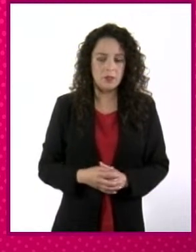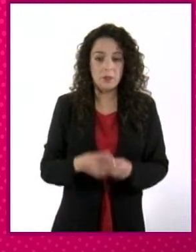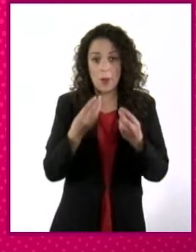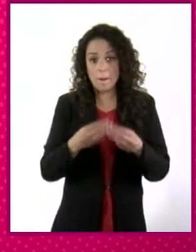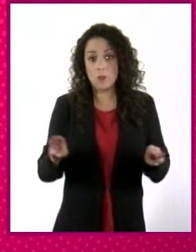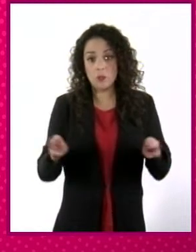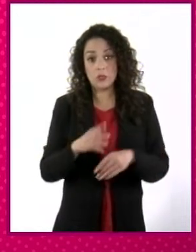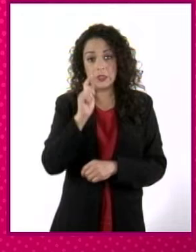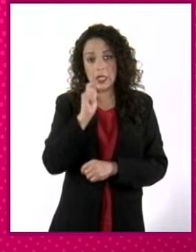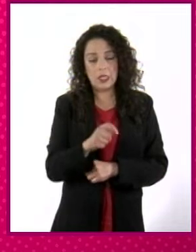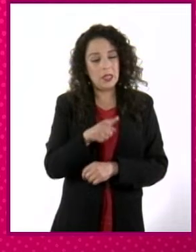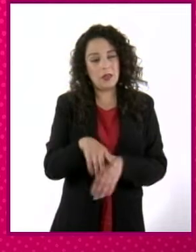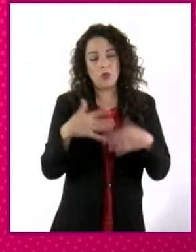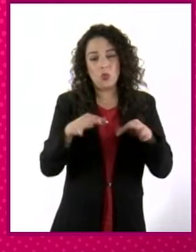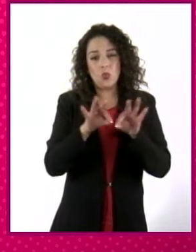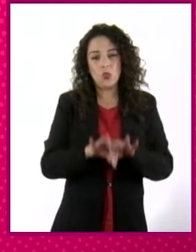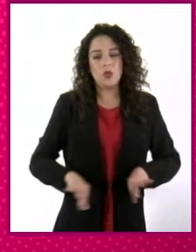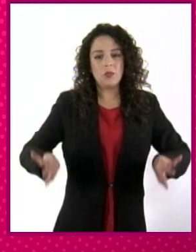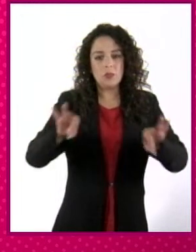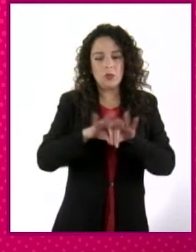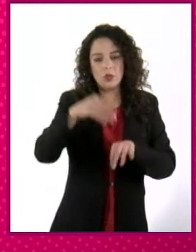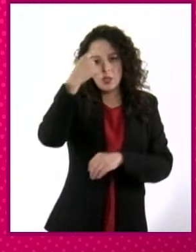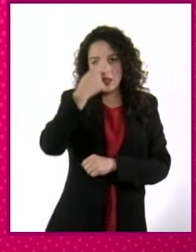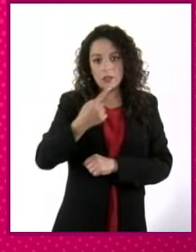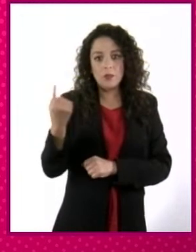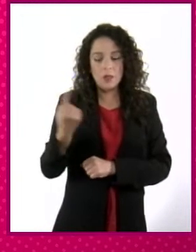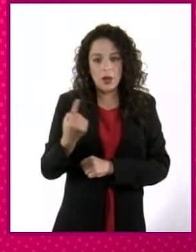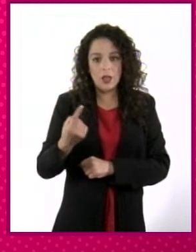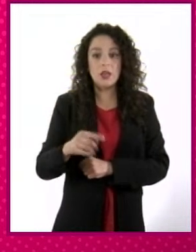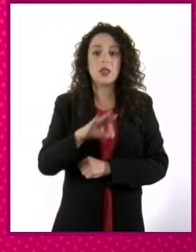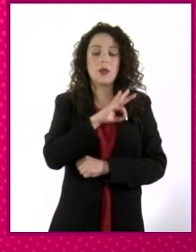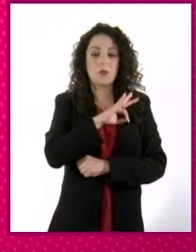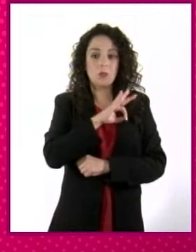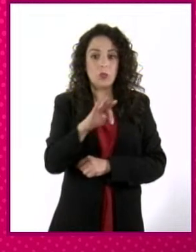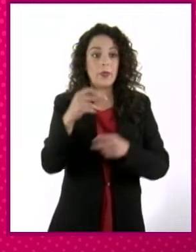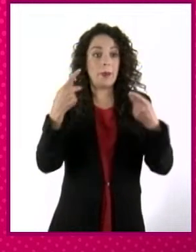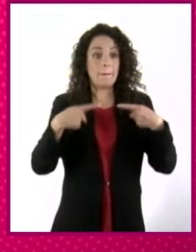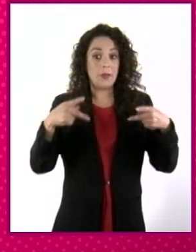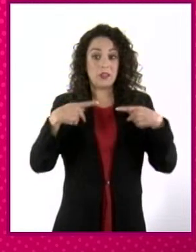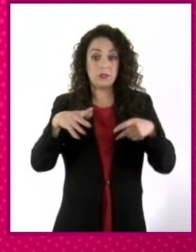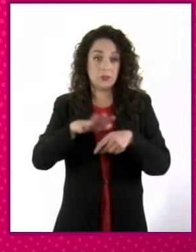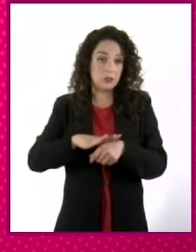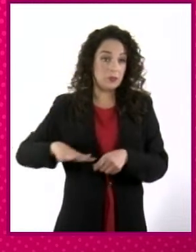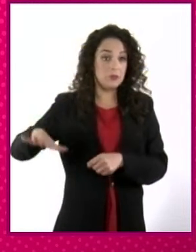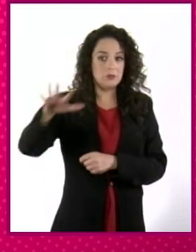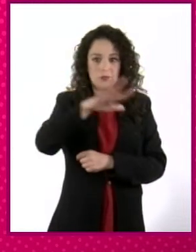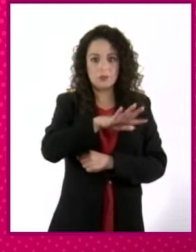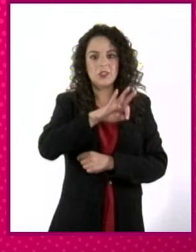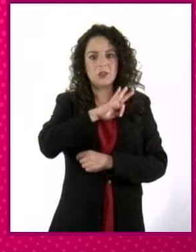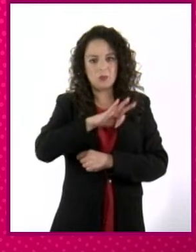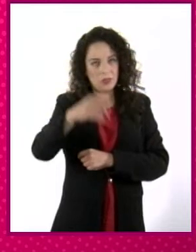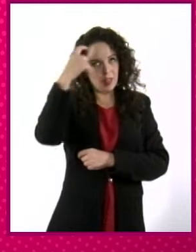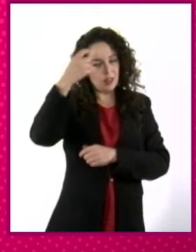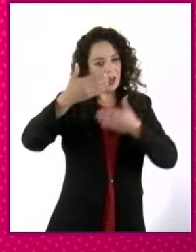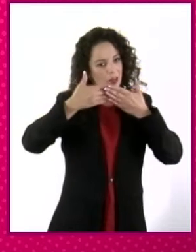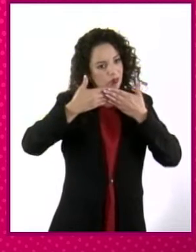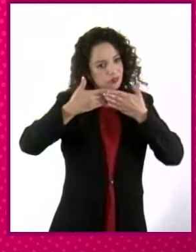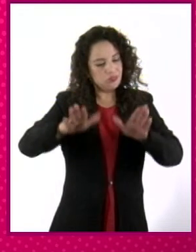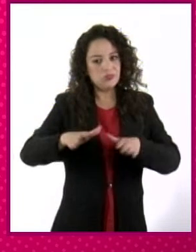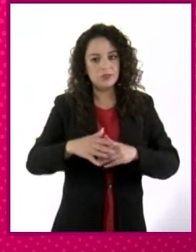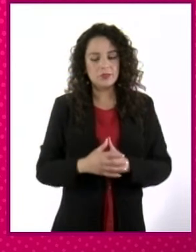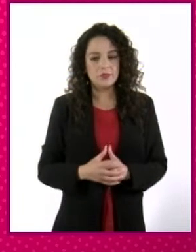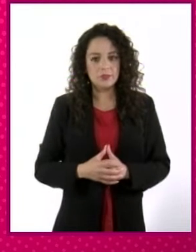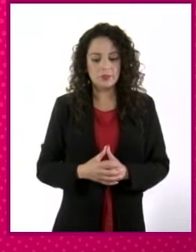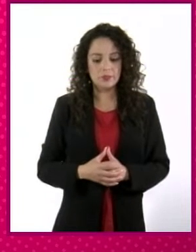muy poderosa para poder llegar a la mente de todas las personas y así abrir brecha también